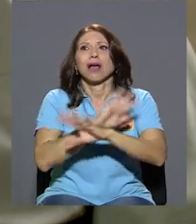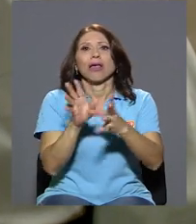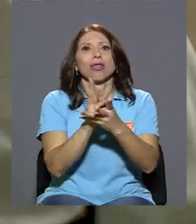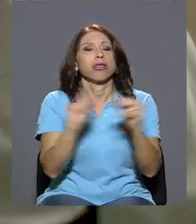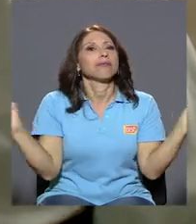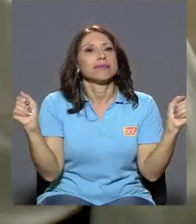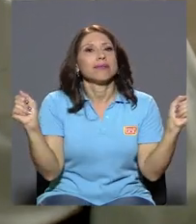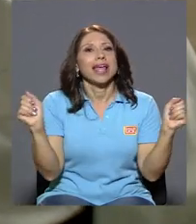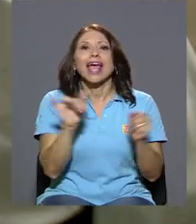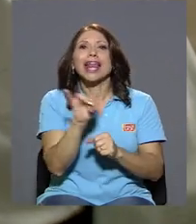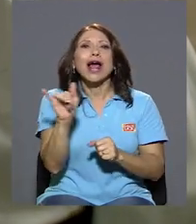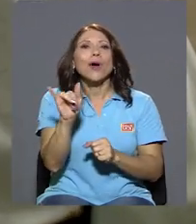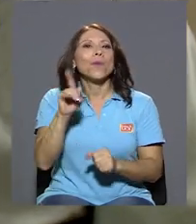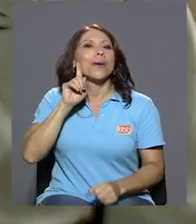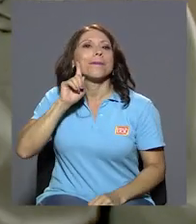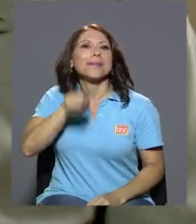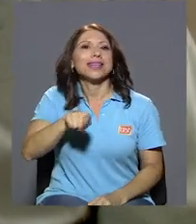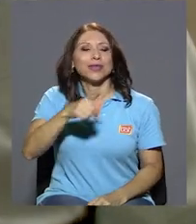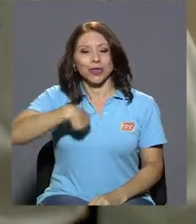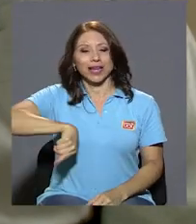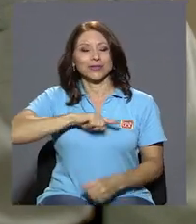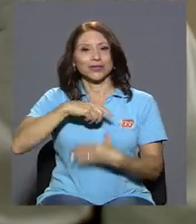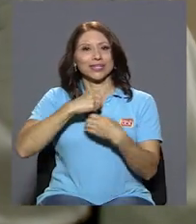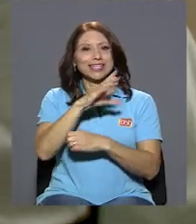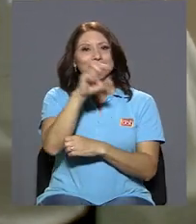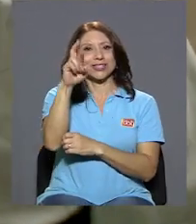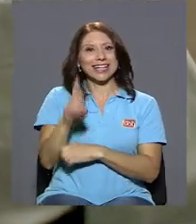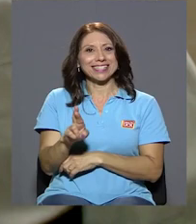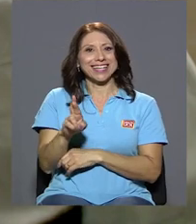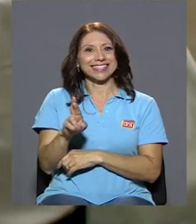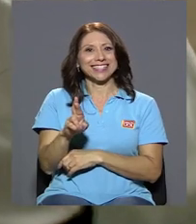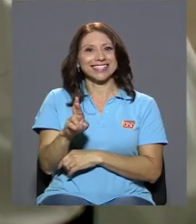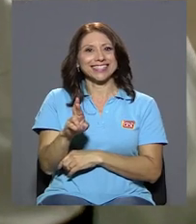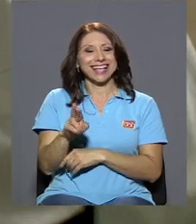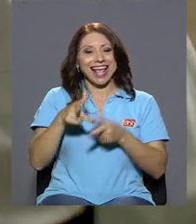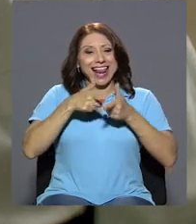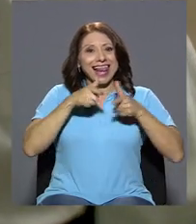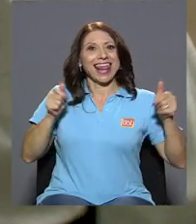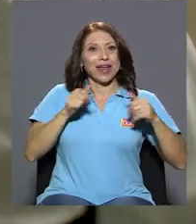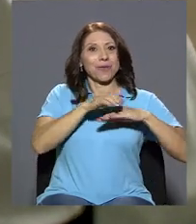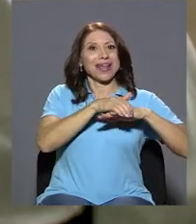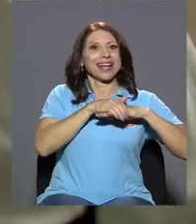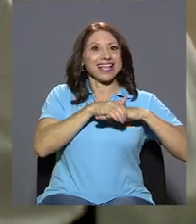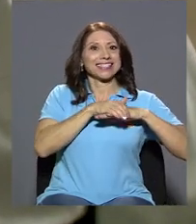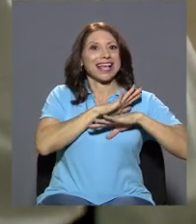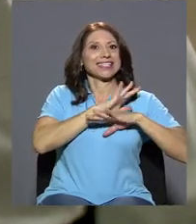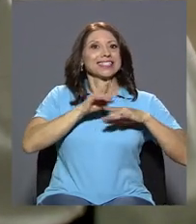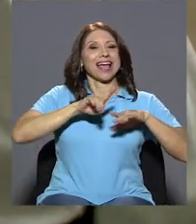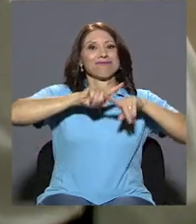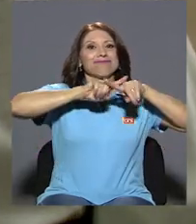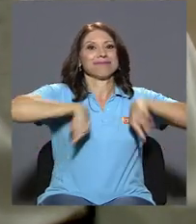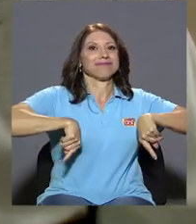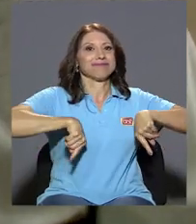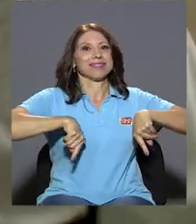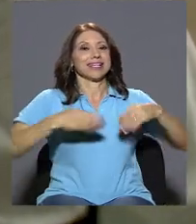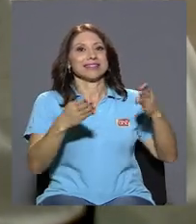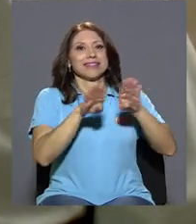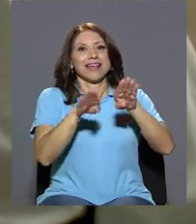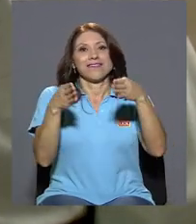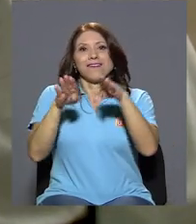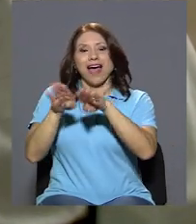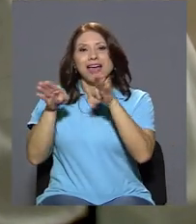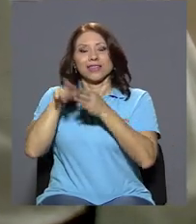ese era parte del mito de hacernos costarricenses era quitarnos la lengua inglesa cerrando las escuelas de inglés